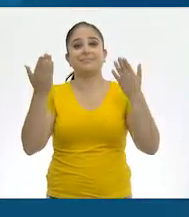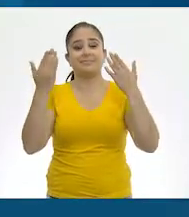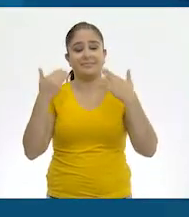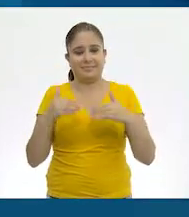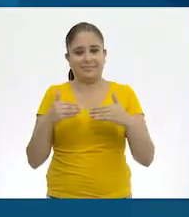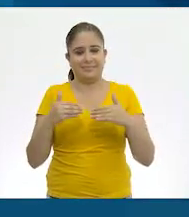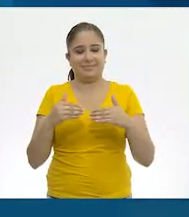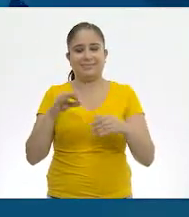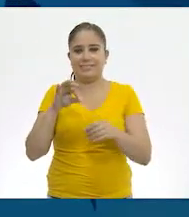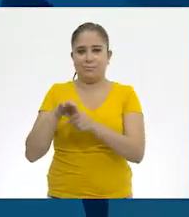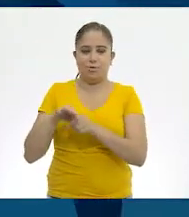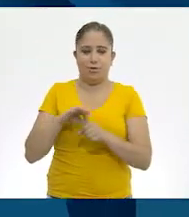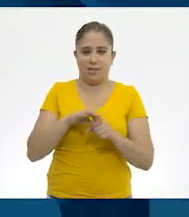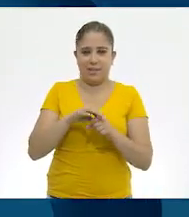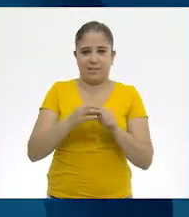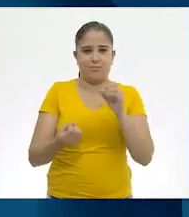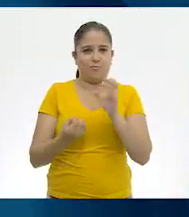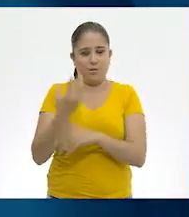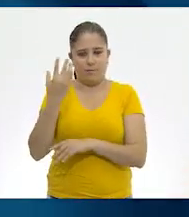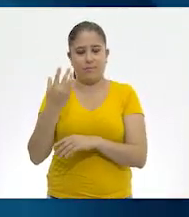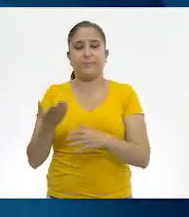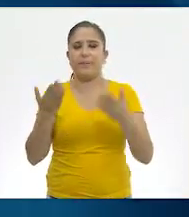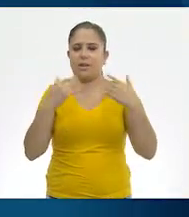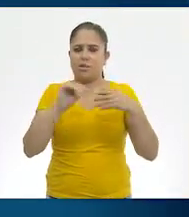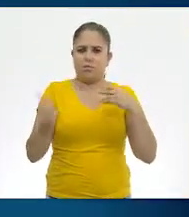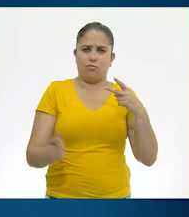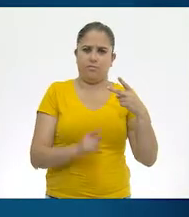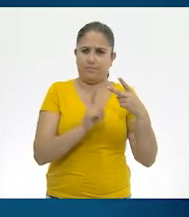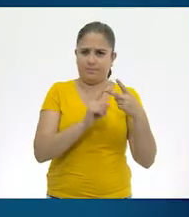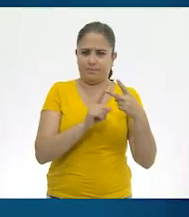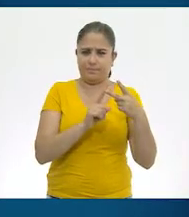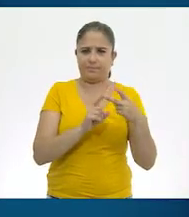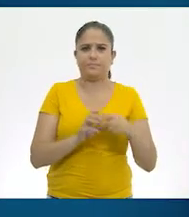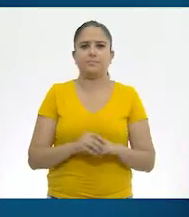las elecciones. Ahora vamos con el siguiente.